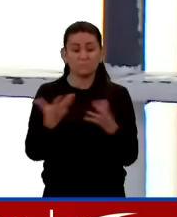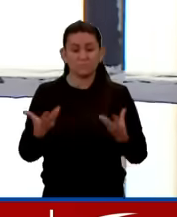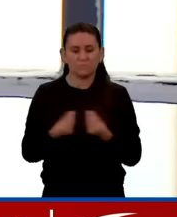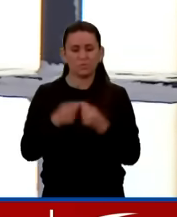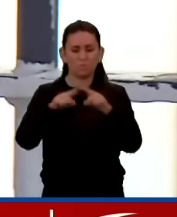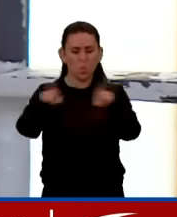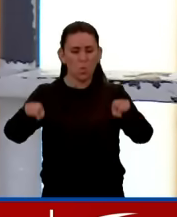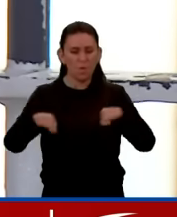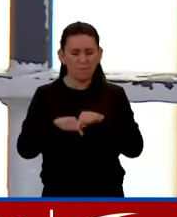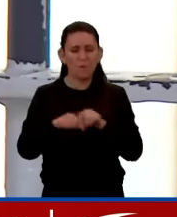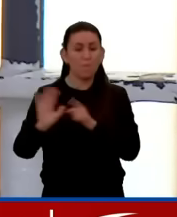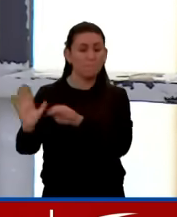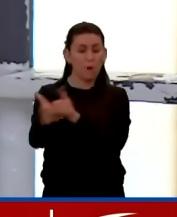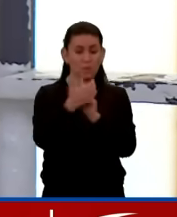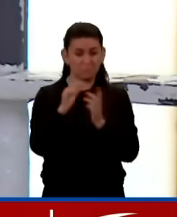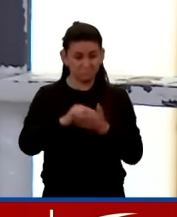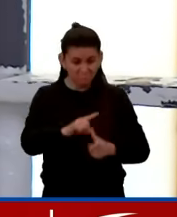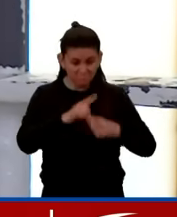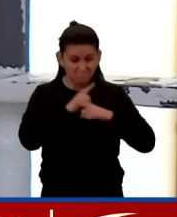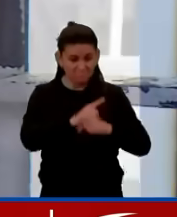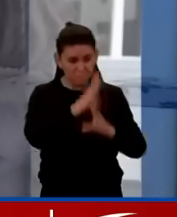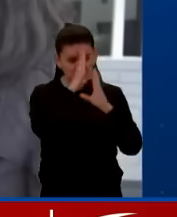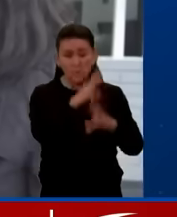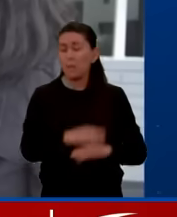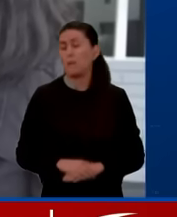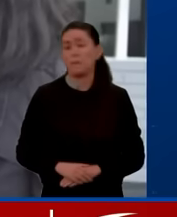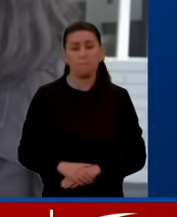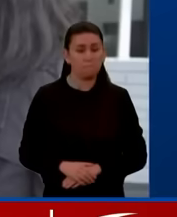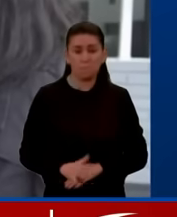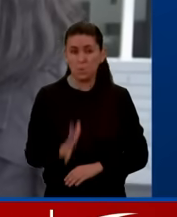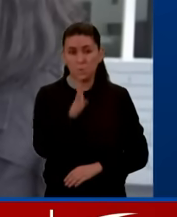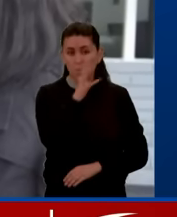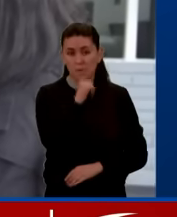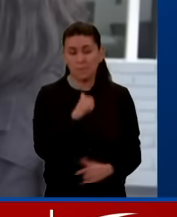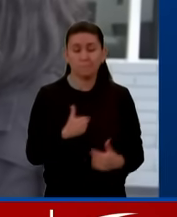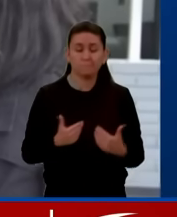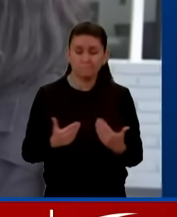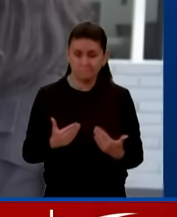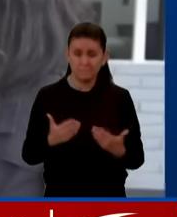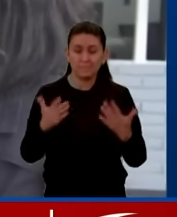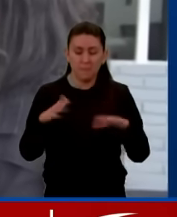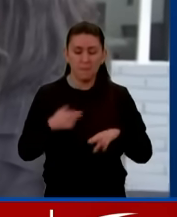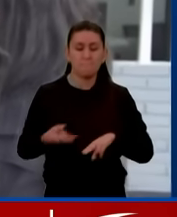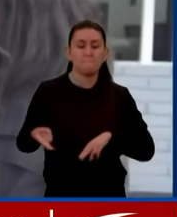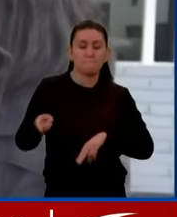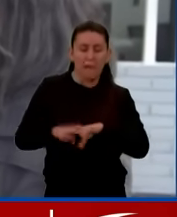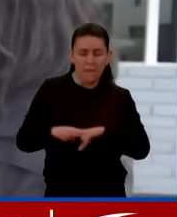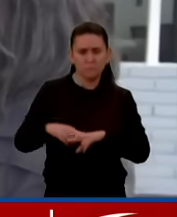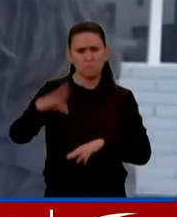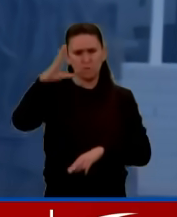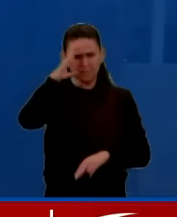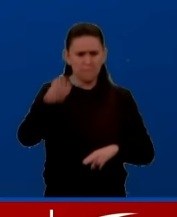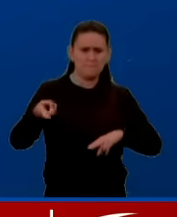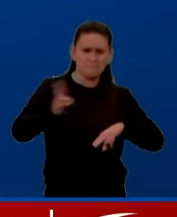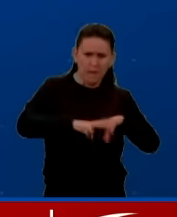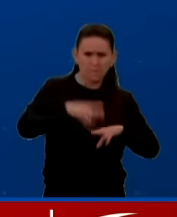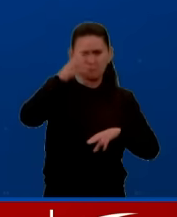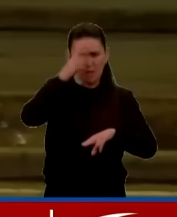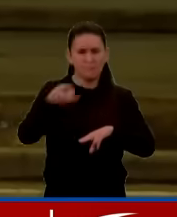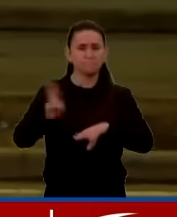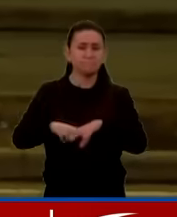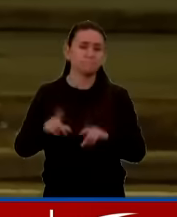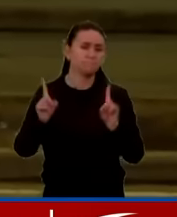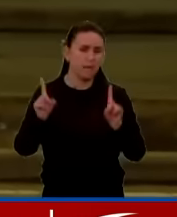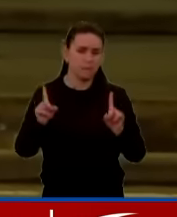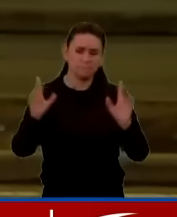protección no actúa frente a los hostigamientos a estos funcionarios que han incrementado la vigilancia y el control. Hace algunos